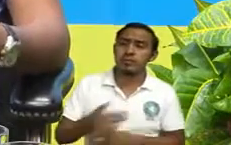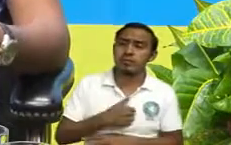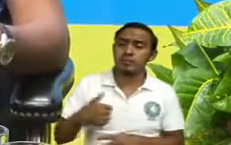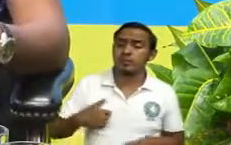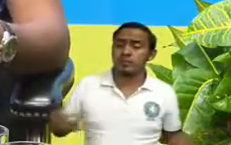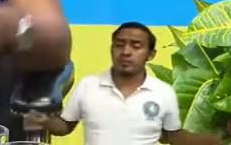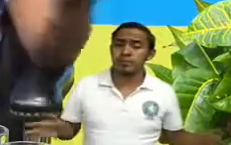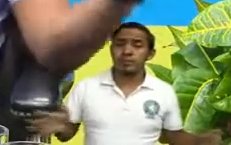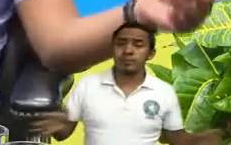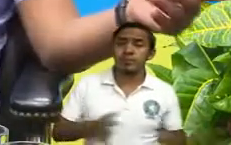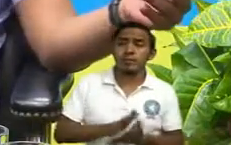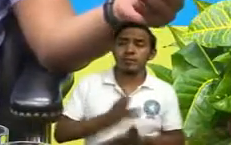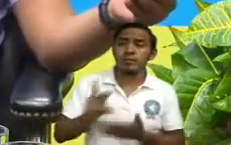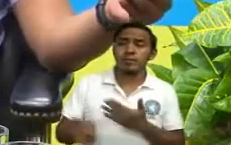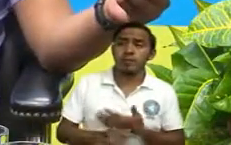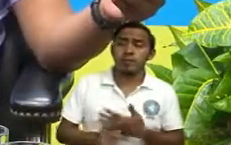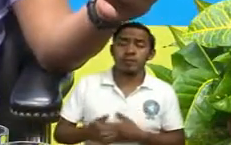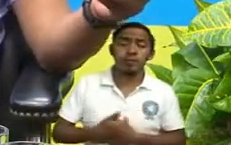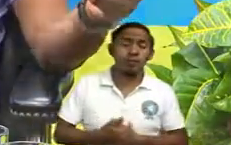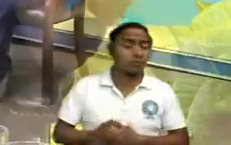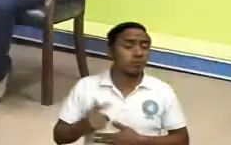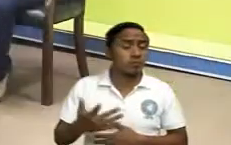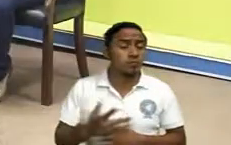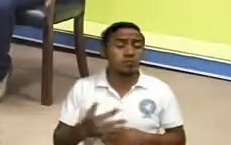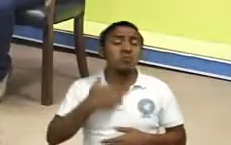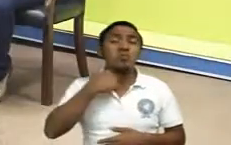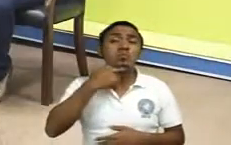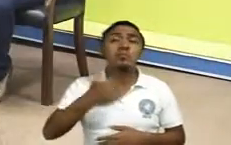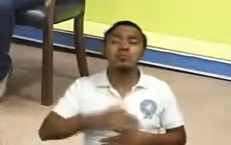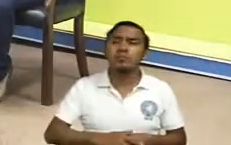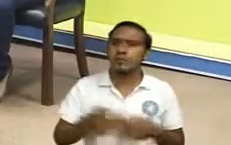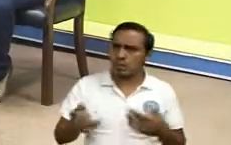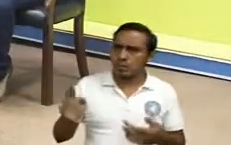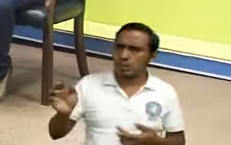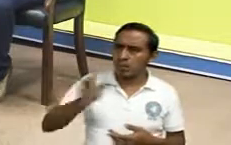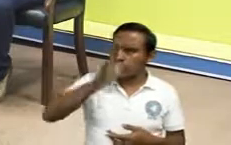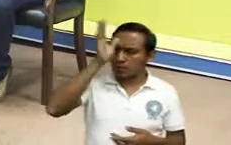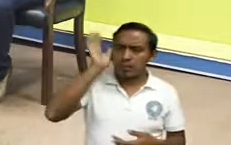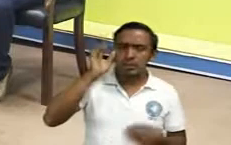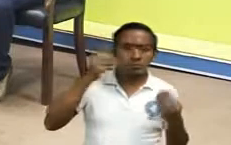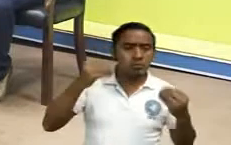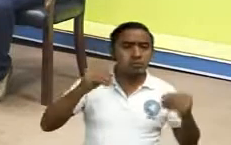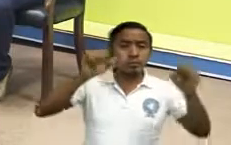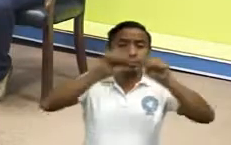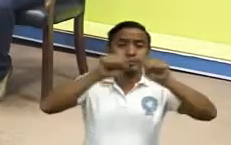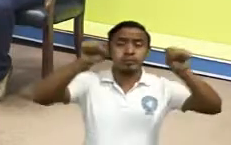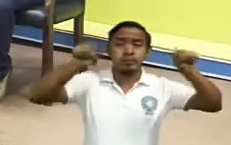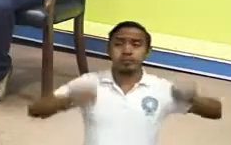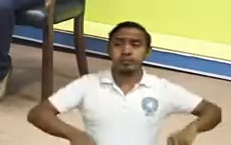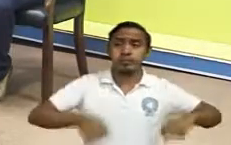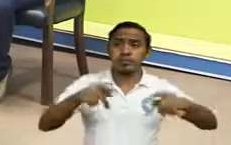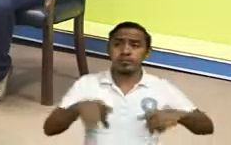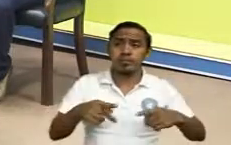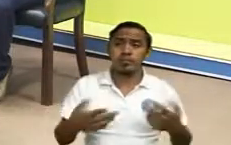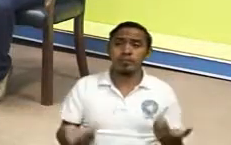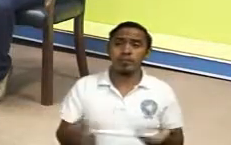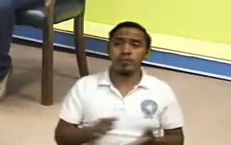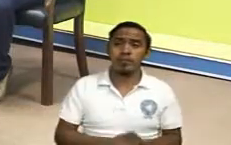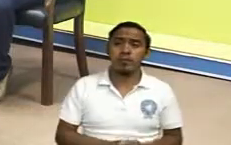impulsado el programa Todo Como. Yo creo que hay muchos talleres ahora, por ejemplo, para las personas